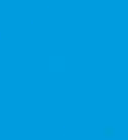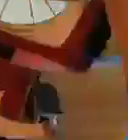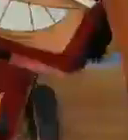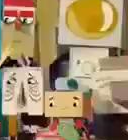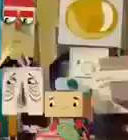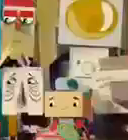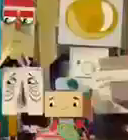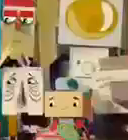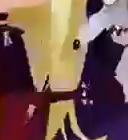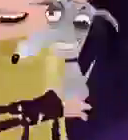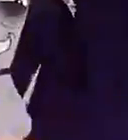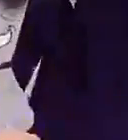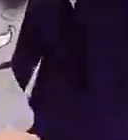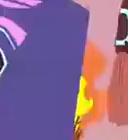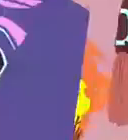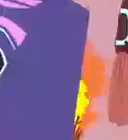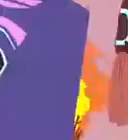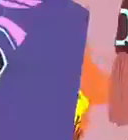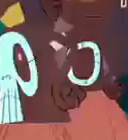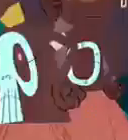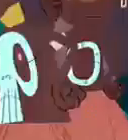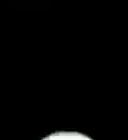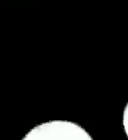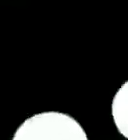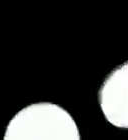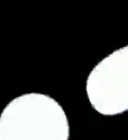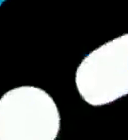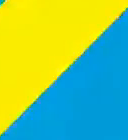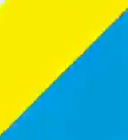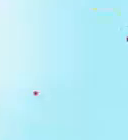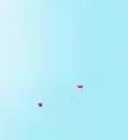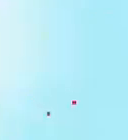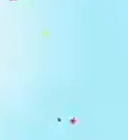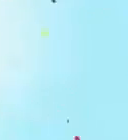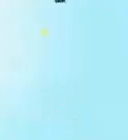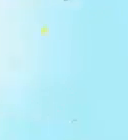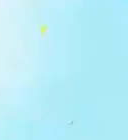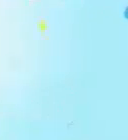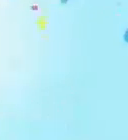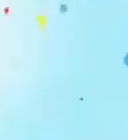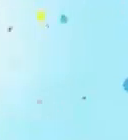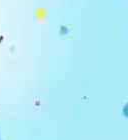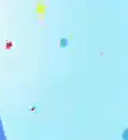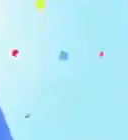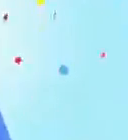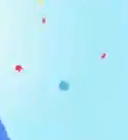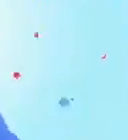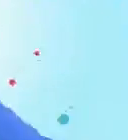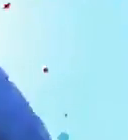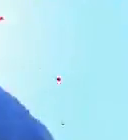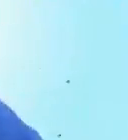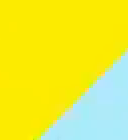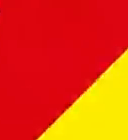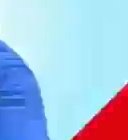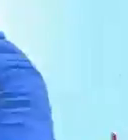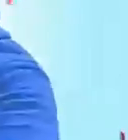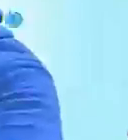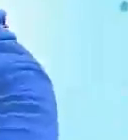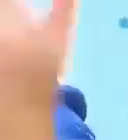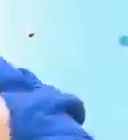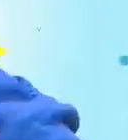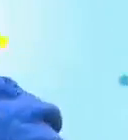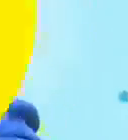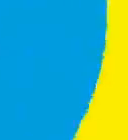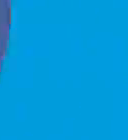tecnología, los mejores dibujos animados y mucha magia.